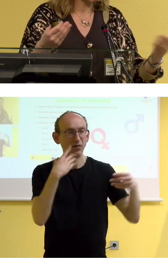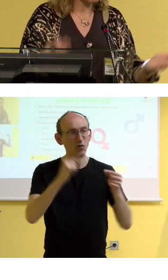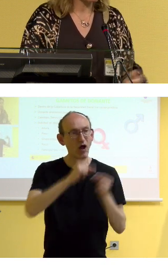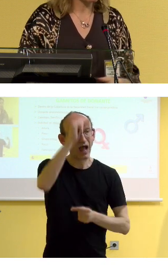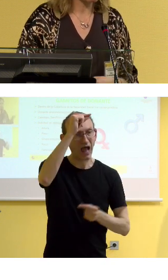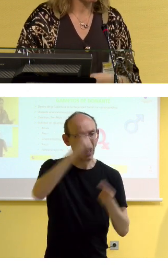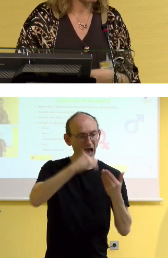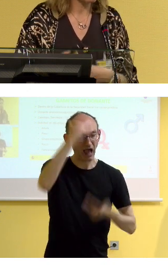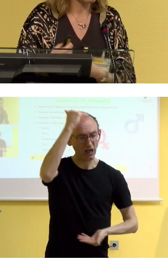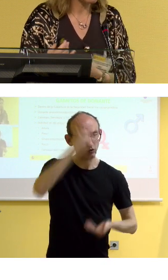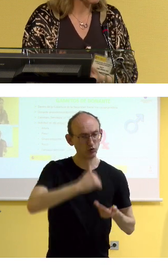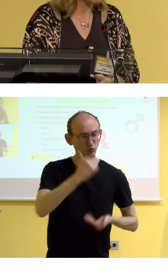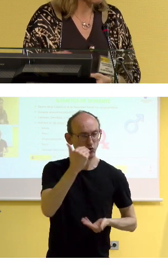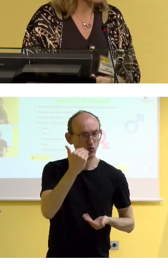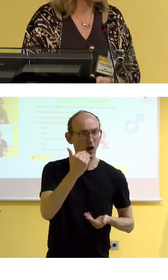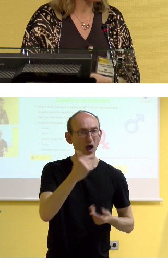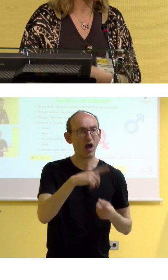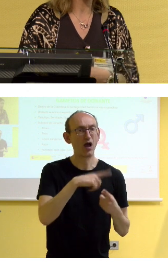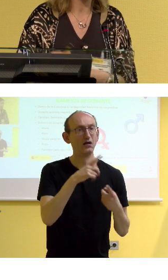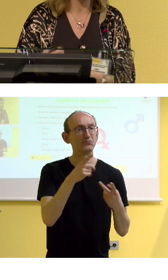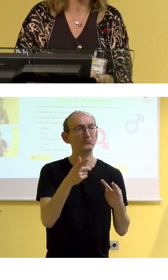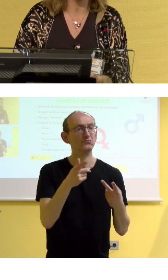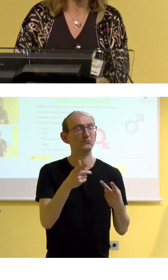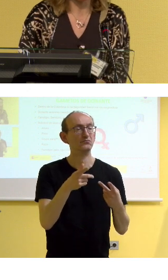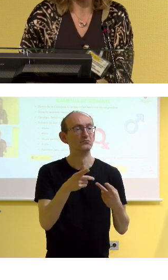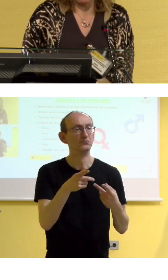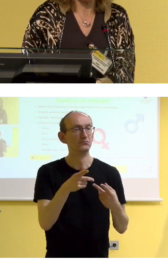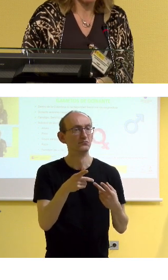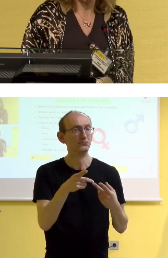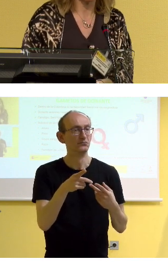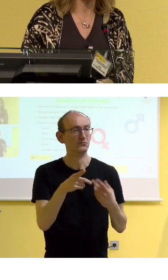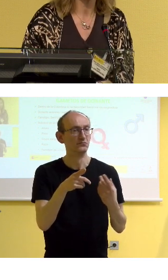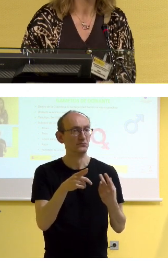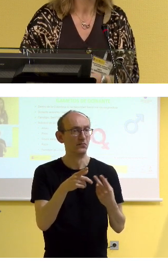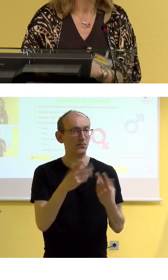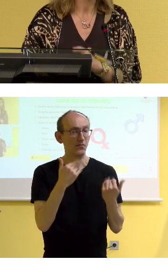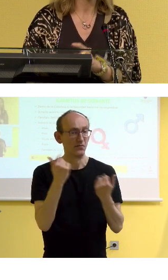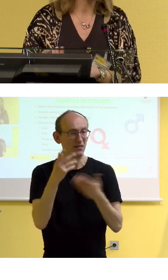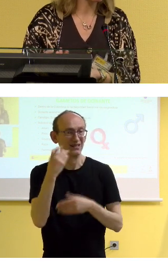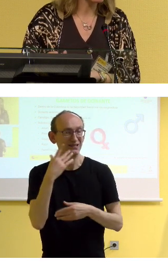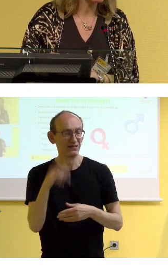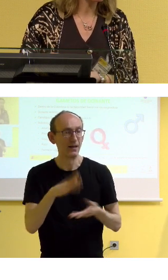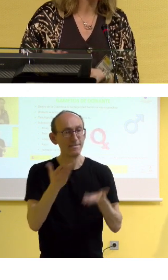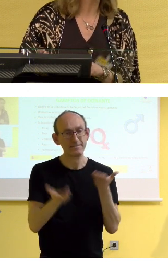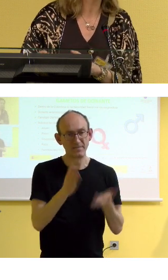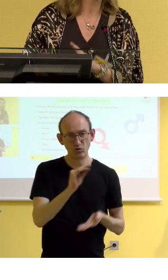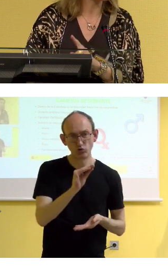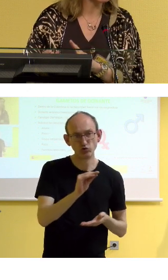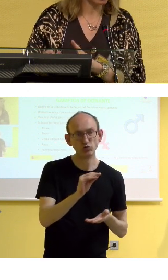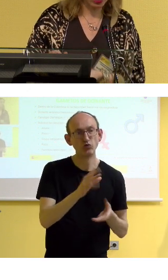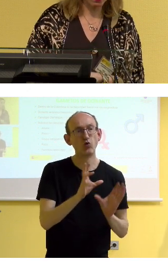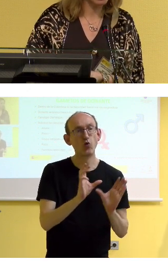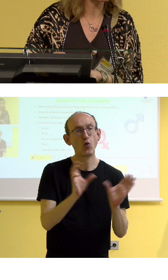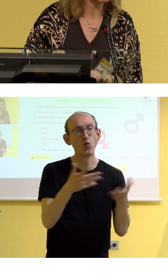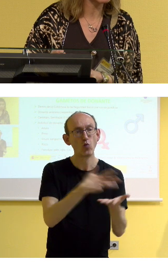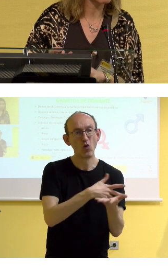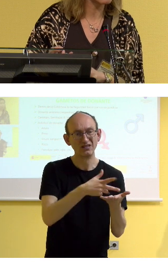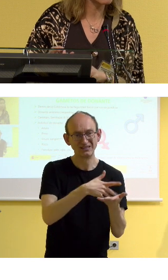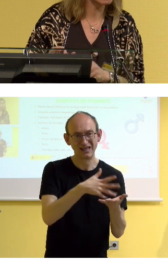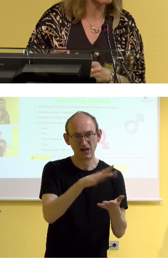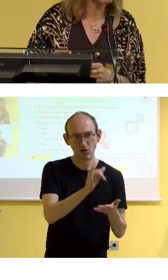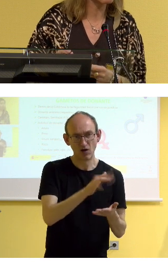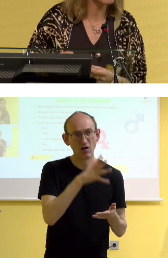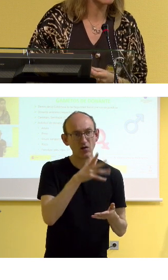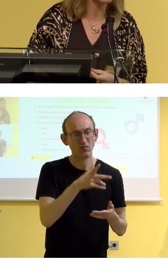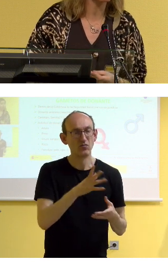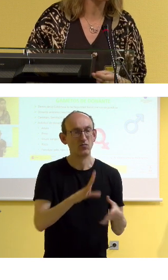tiene la paciente que va a recibir, ¿vale? Qué peso tiene, qué grupo sanguíneo es, porque tienen que coincidir